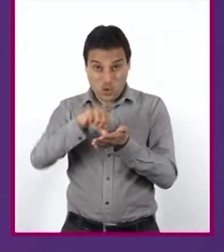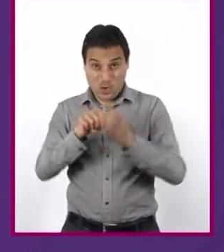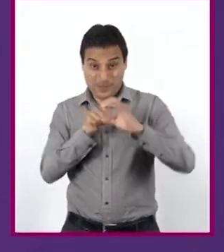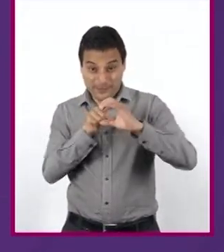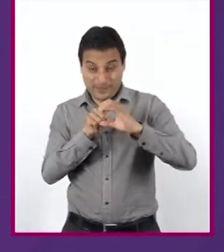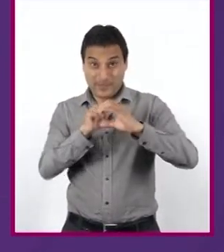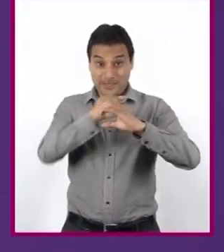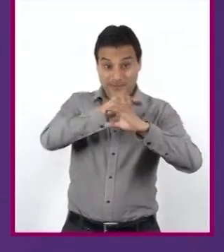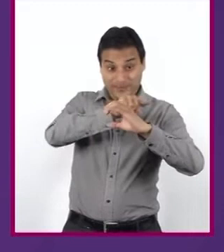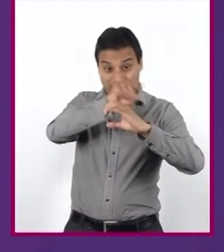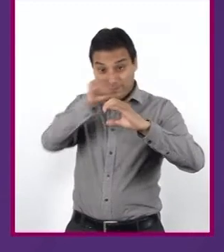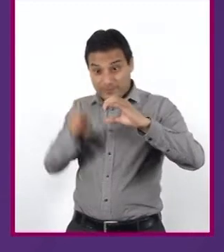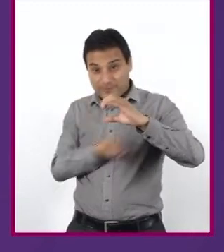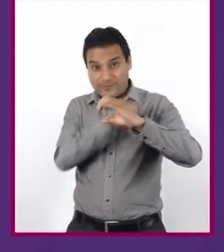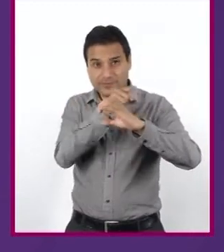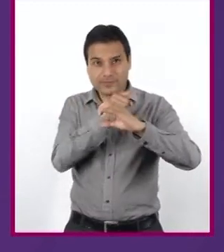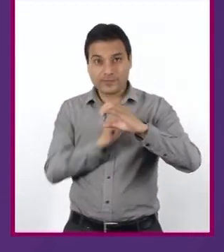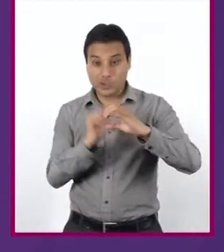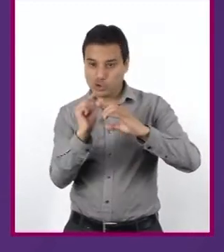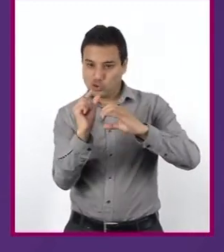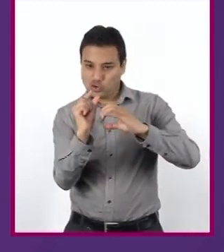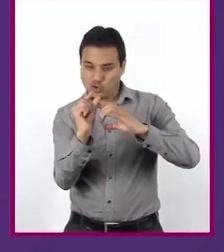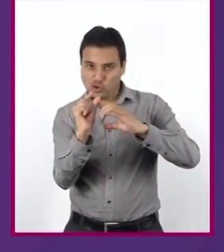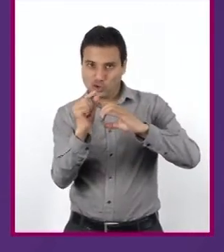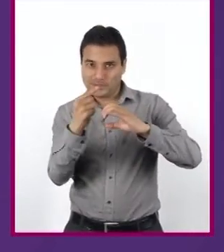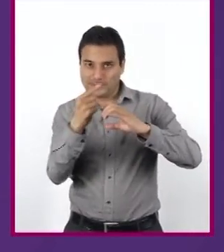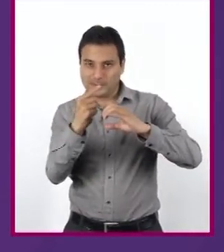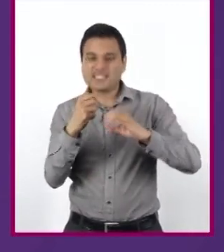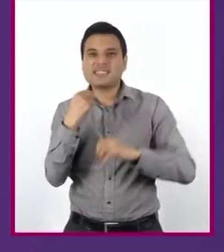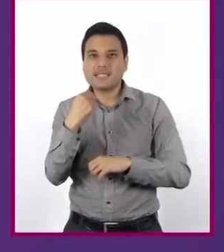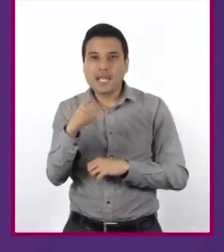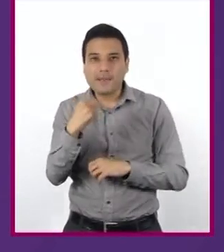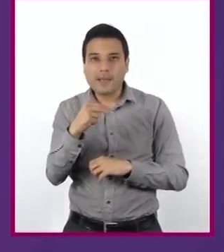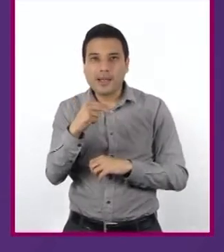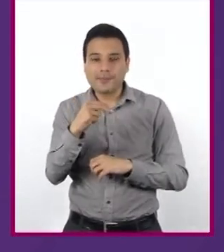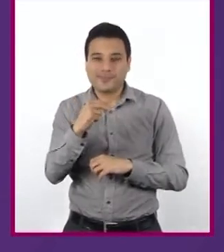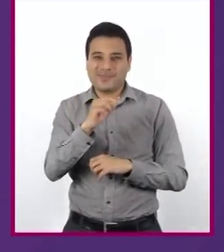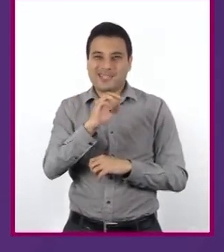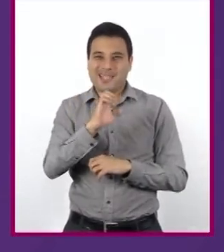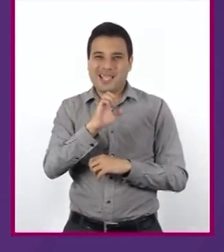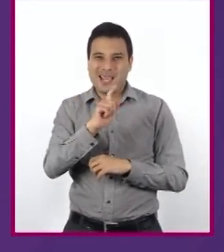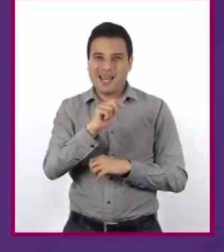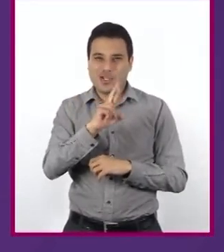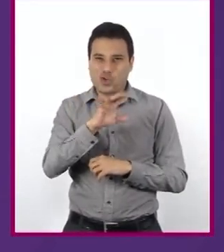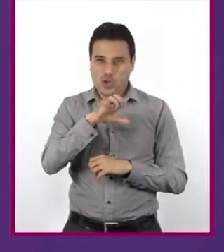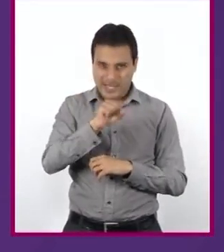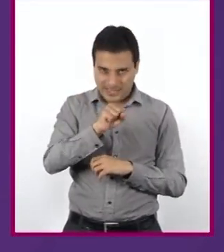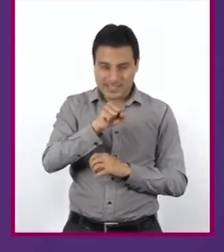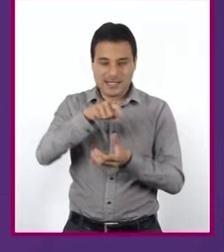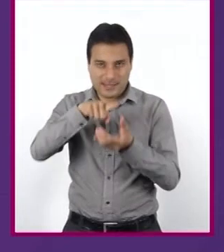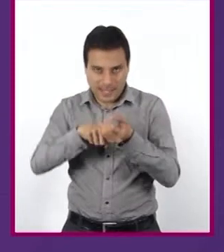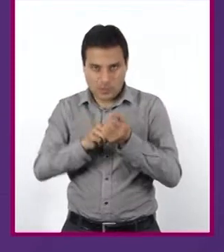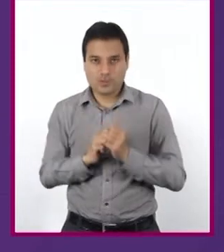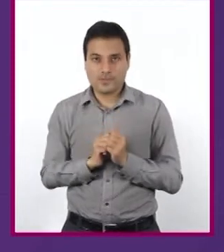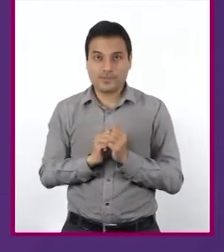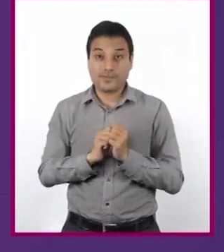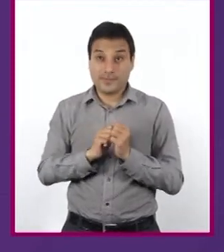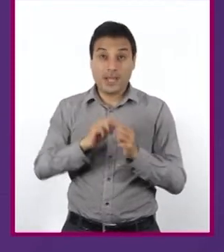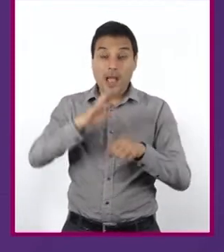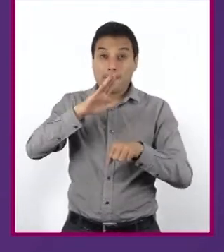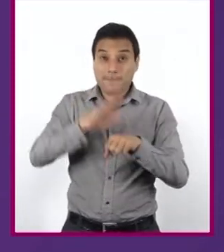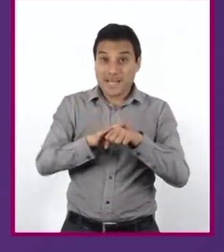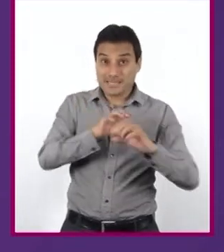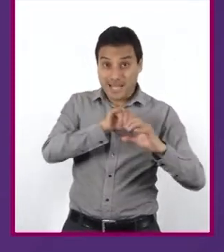reciben el nombre de electrones internos. La órbita más alejada del núcleo es la de